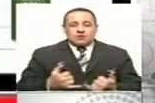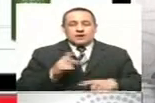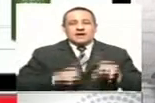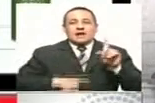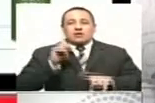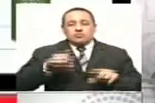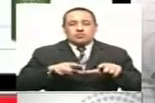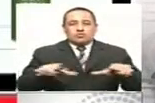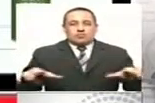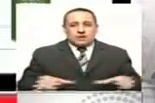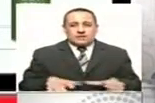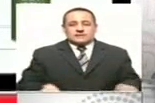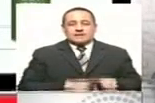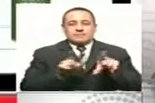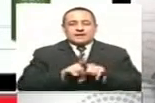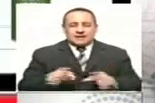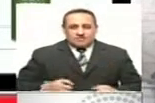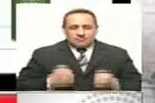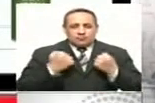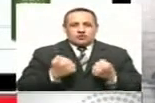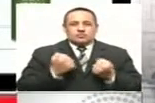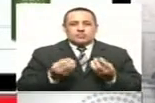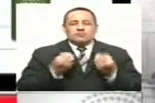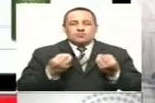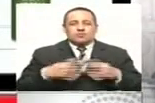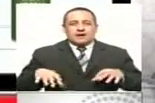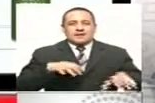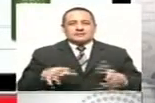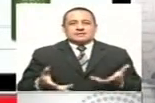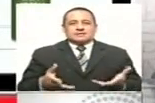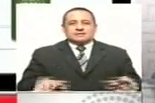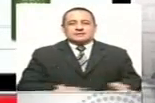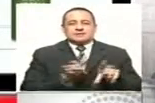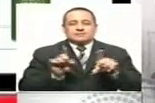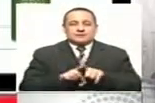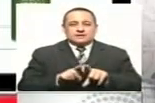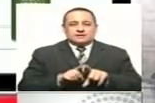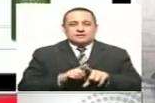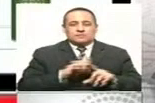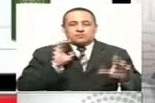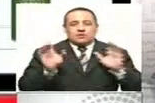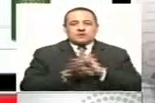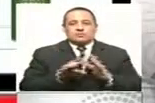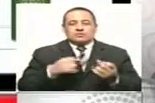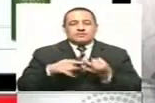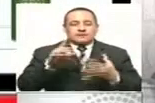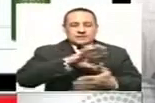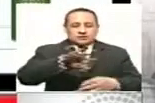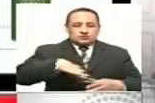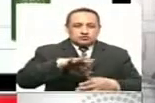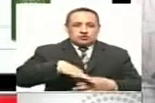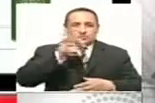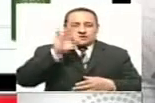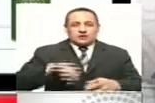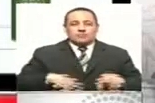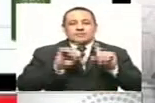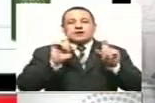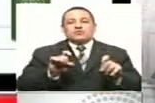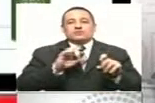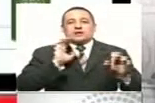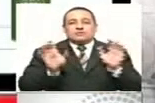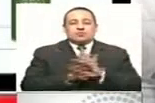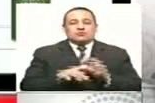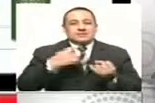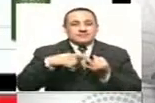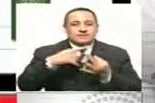algunos casos se ha hecho el esfuerzo por hacer este tipo de sondeos, encuestas, digamos, a través